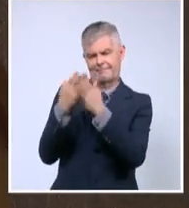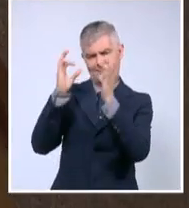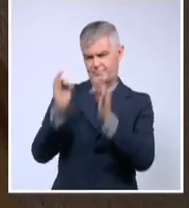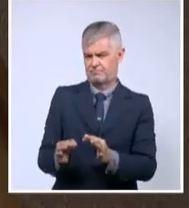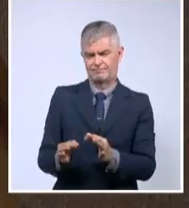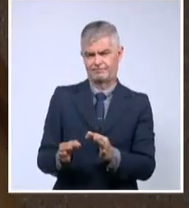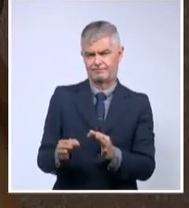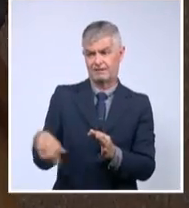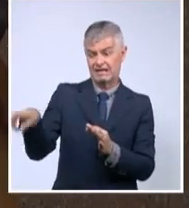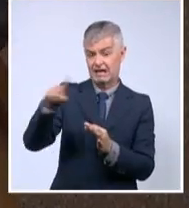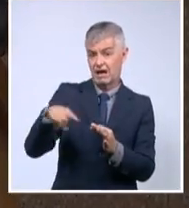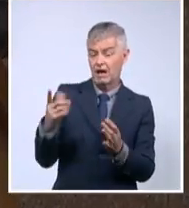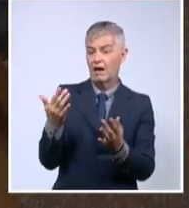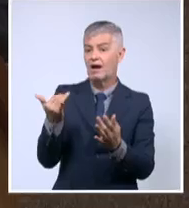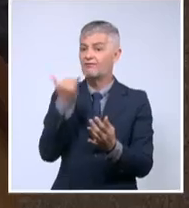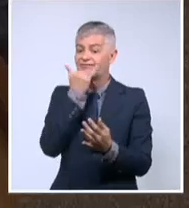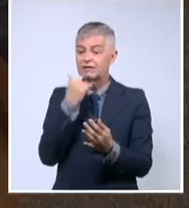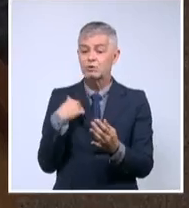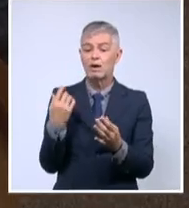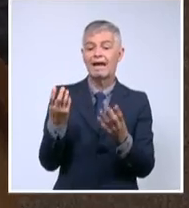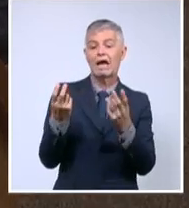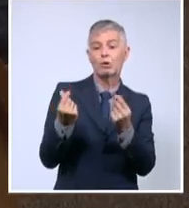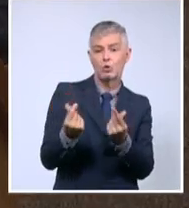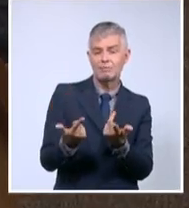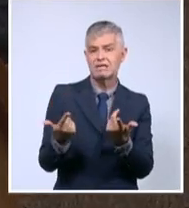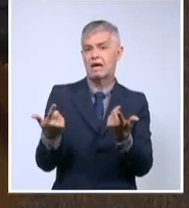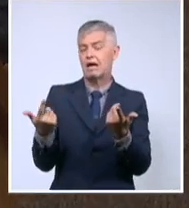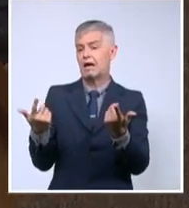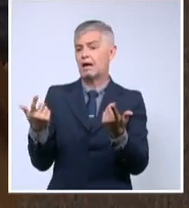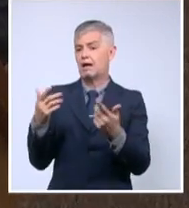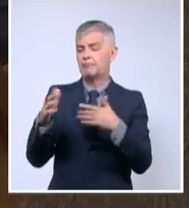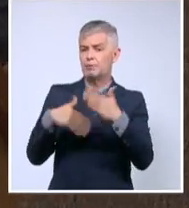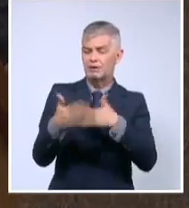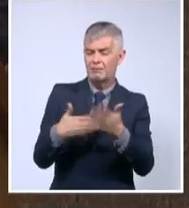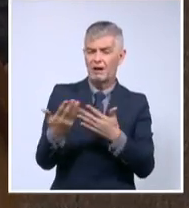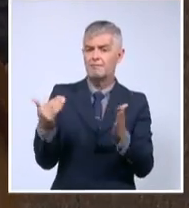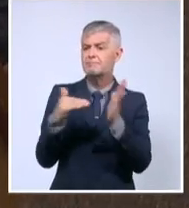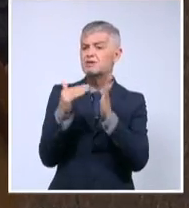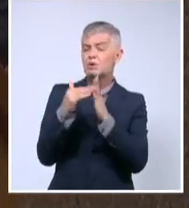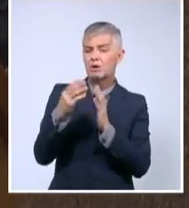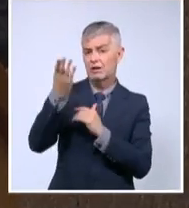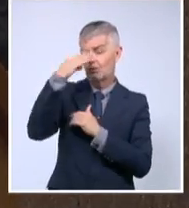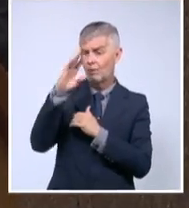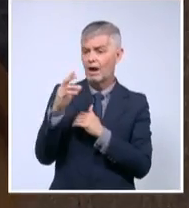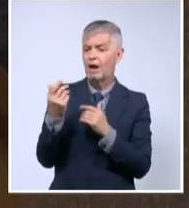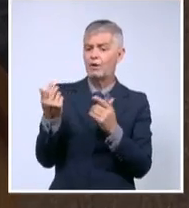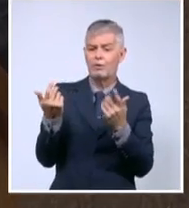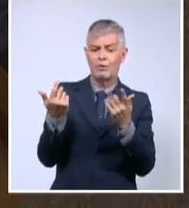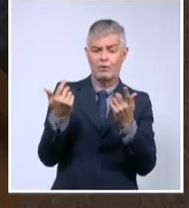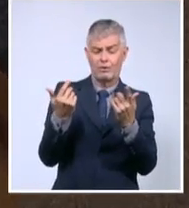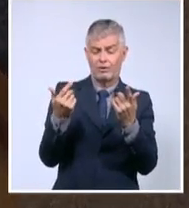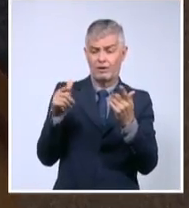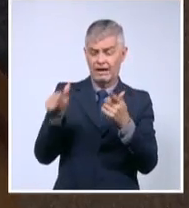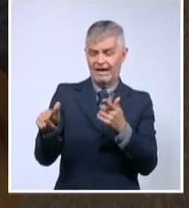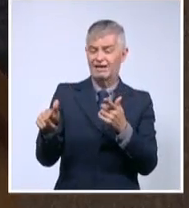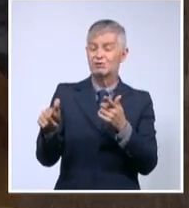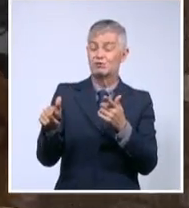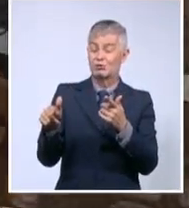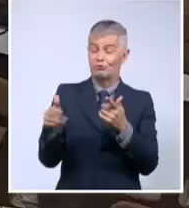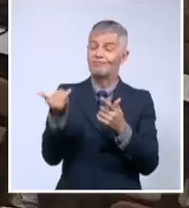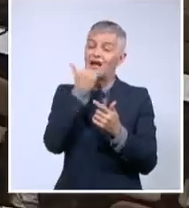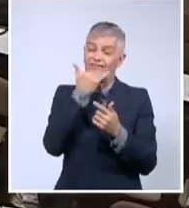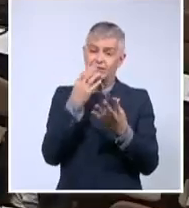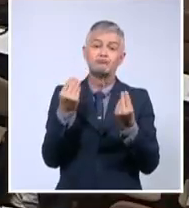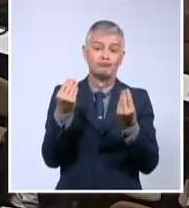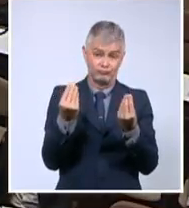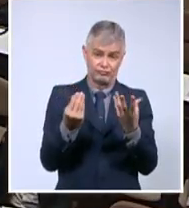consecuencias sobre la economía y su impacto en la vida y el bienestar de millones de cubanos sí ha sido, sin embargo, de gran envergadura.